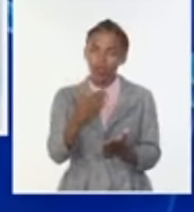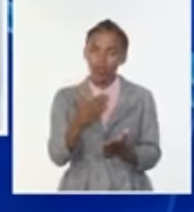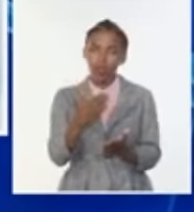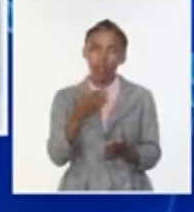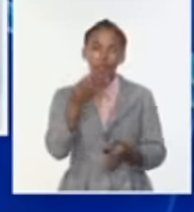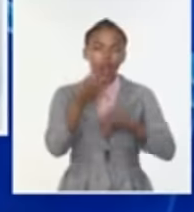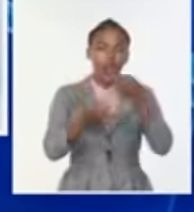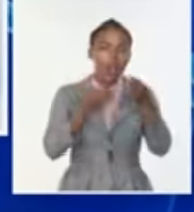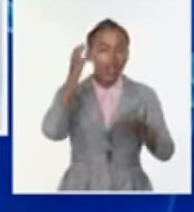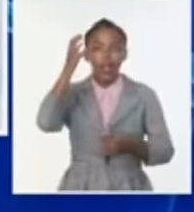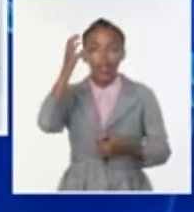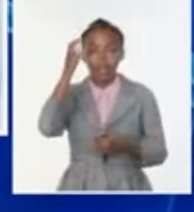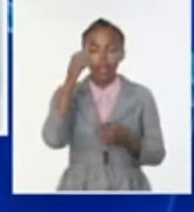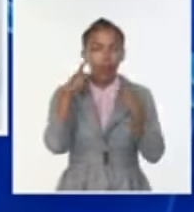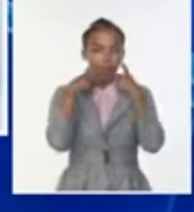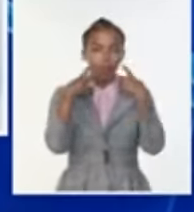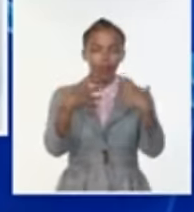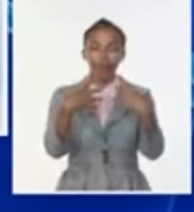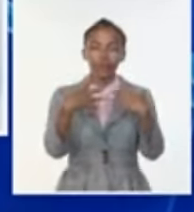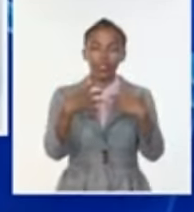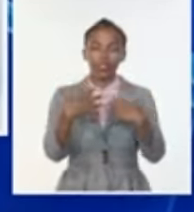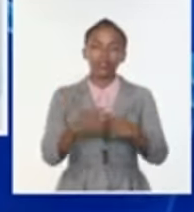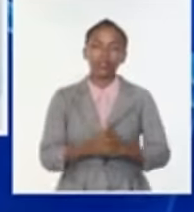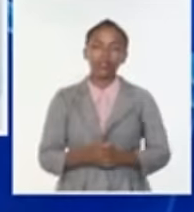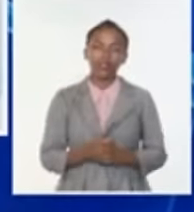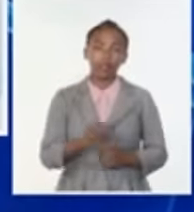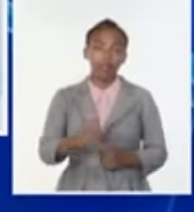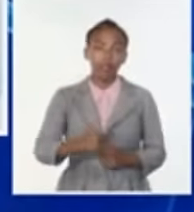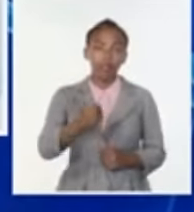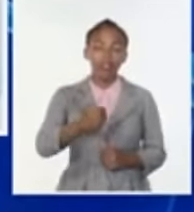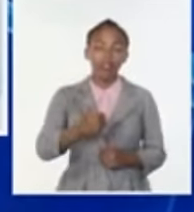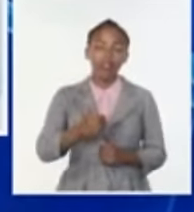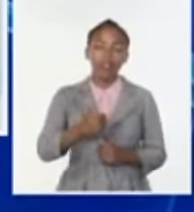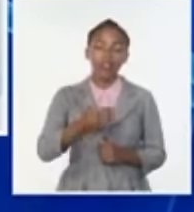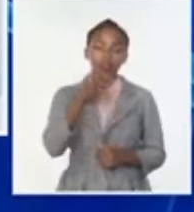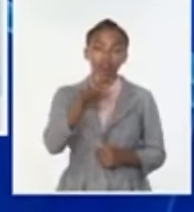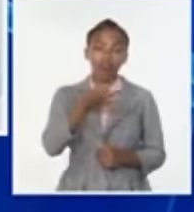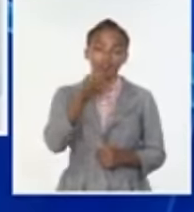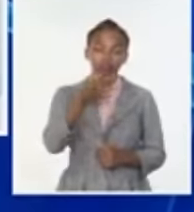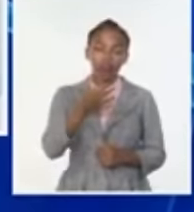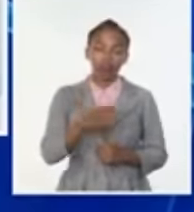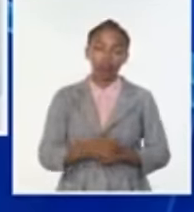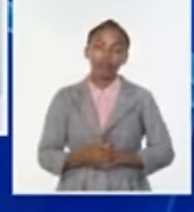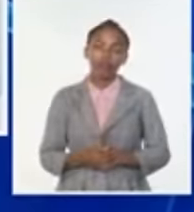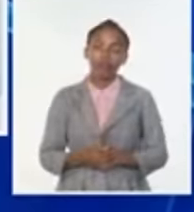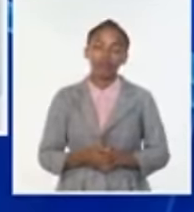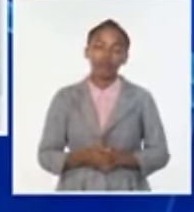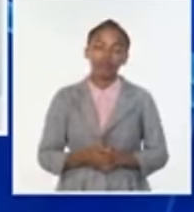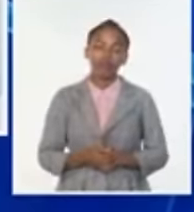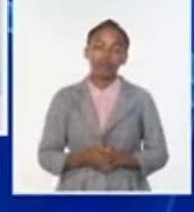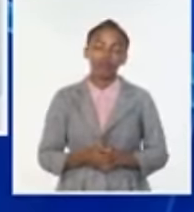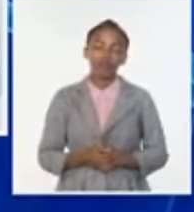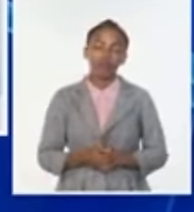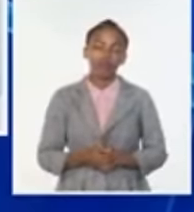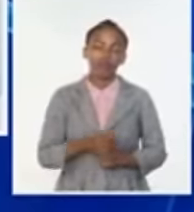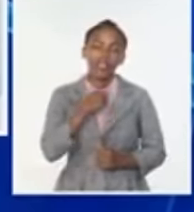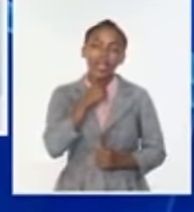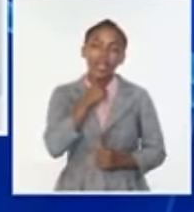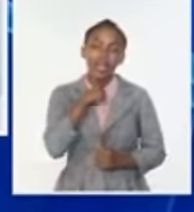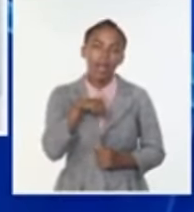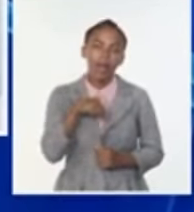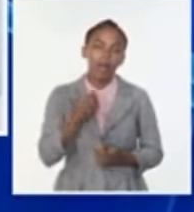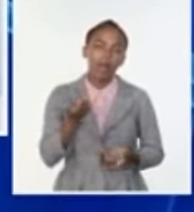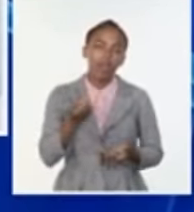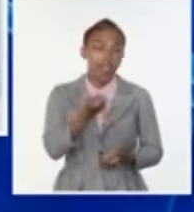una intervención también importante del presidente. Aunque se aprecia una mayor comprensión por parte